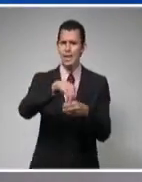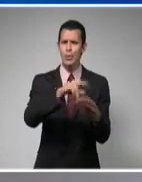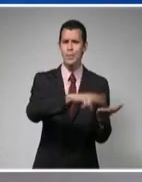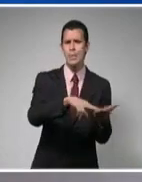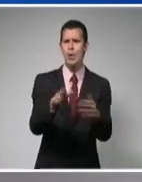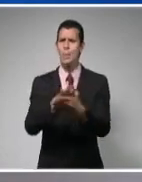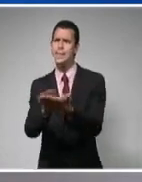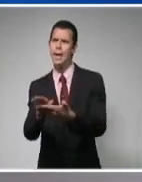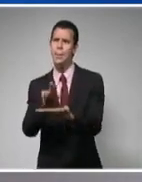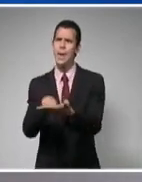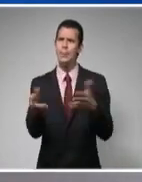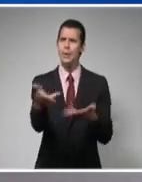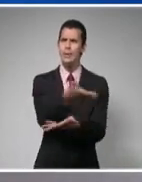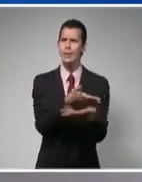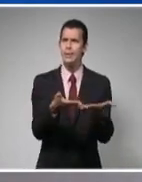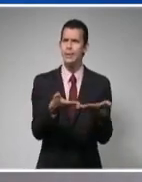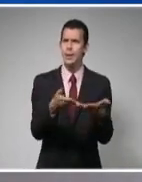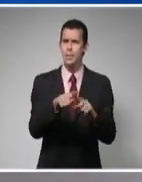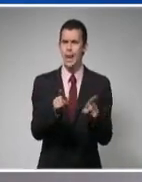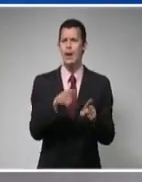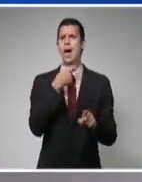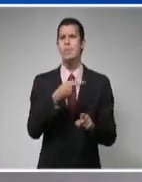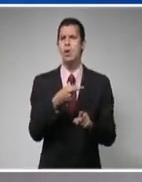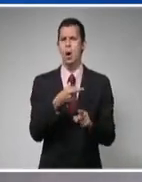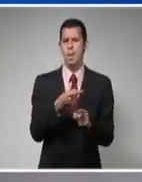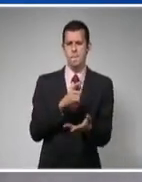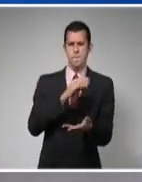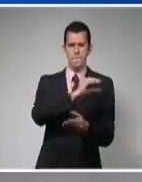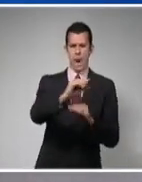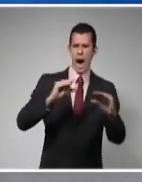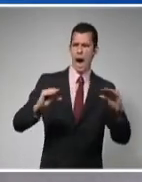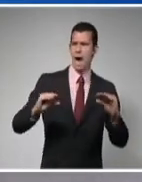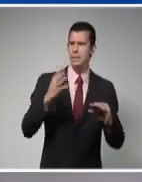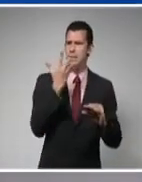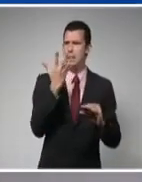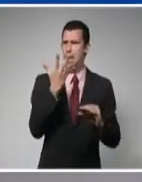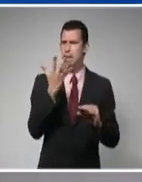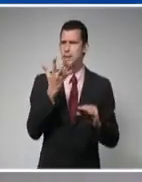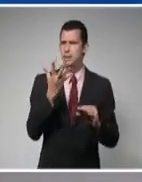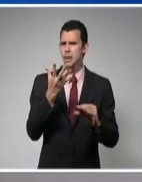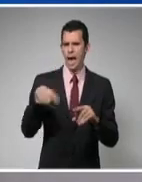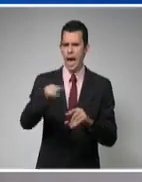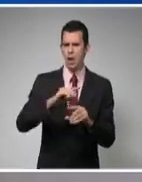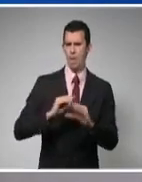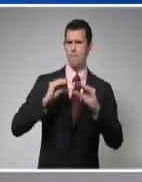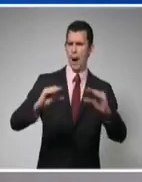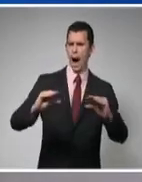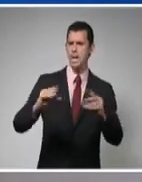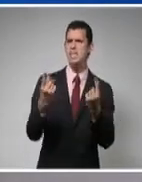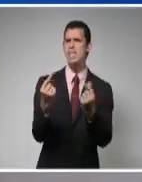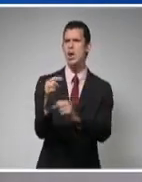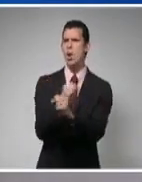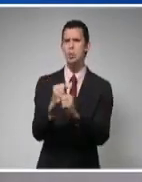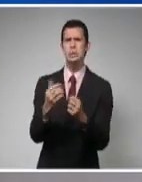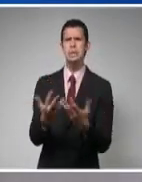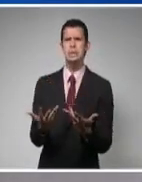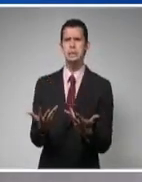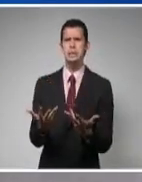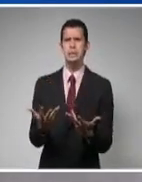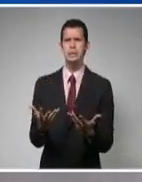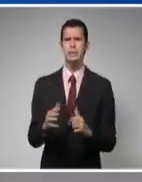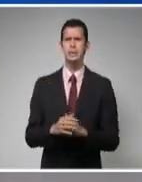el dinero a cada uno, ¿qué están haciendo con ese dinero? Hace unos días, con ese propósito de ver si empezaban a entenderse, ellos